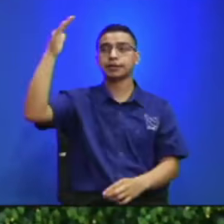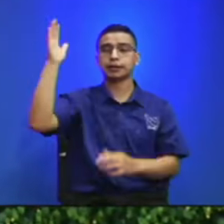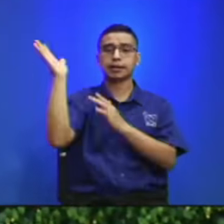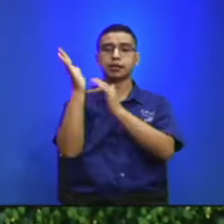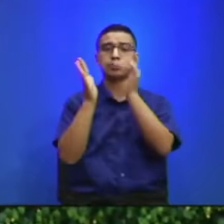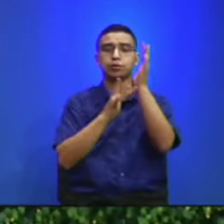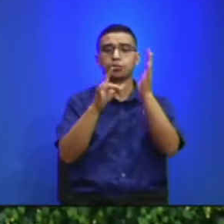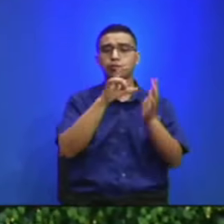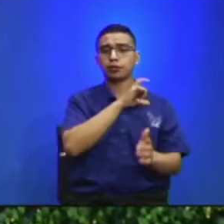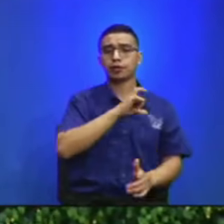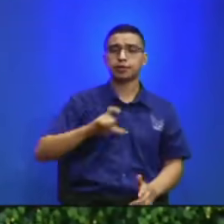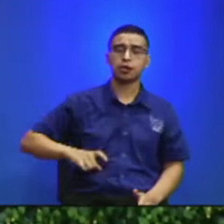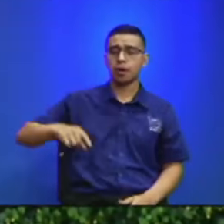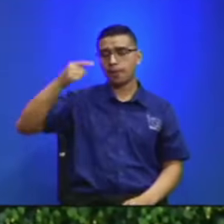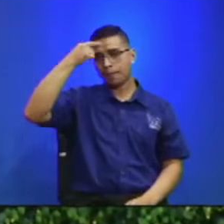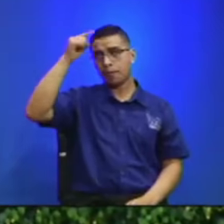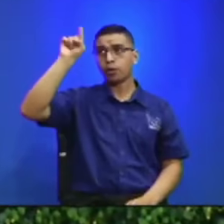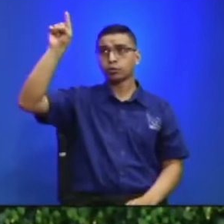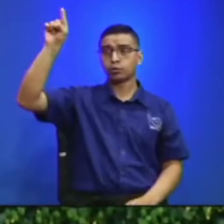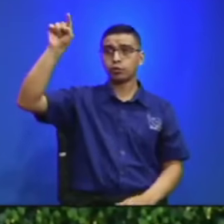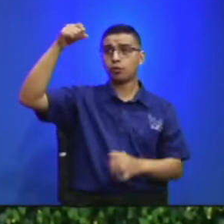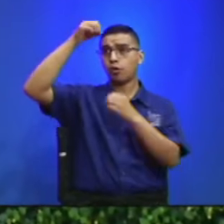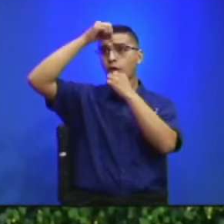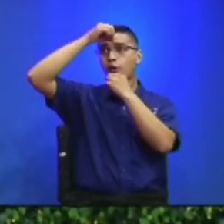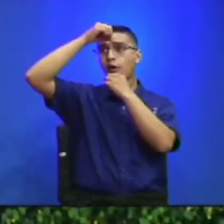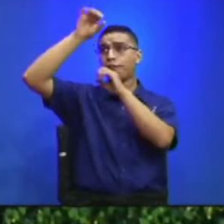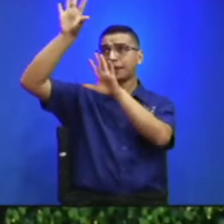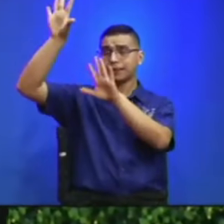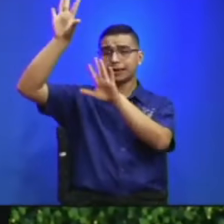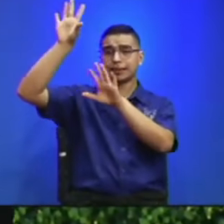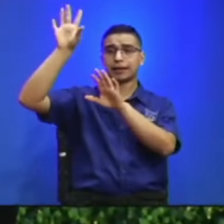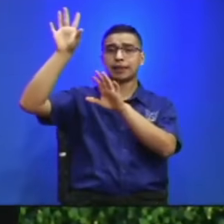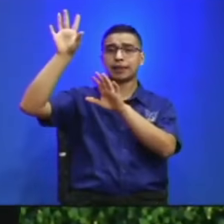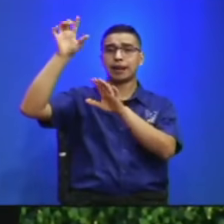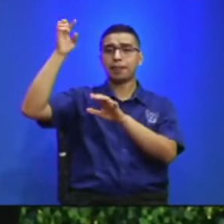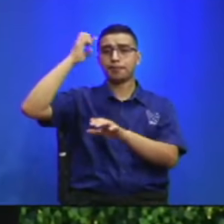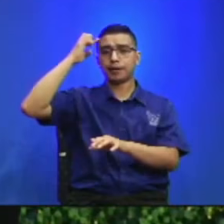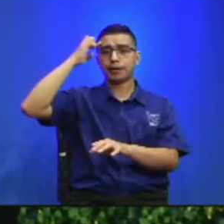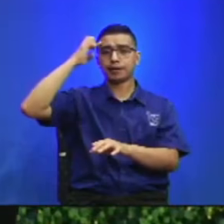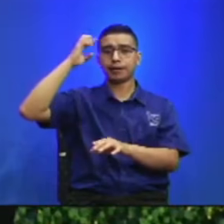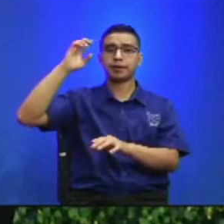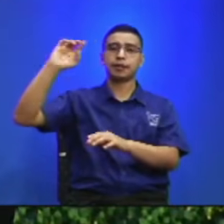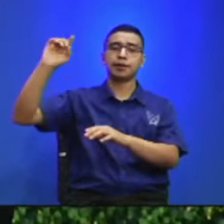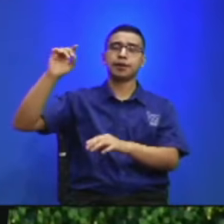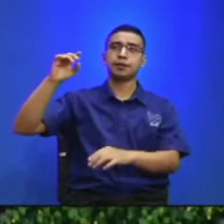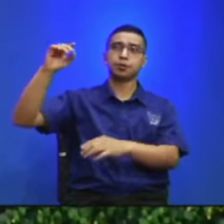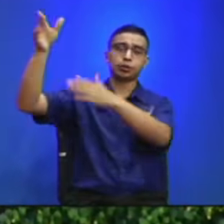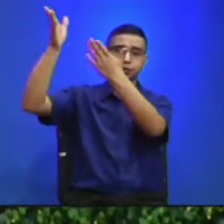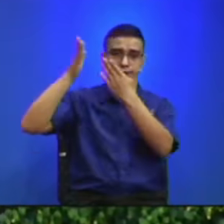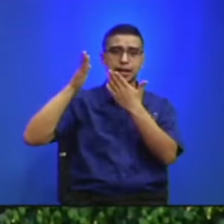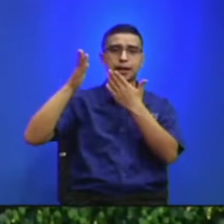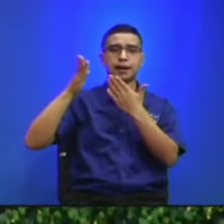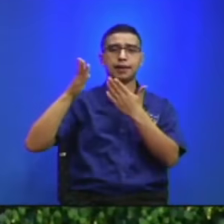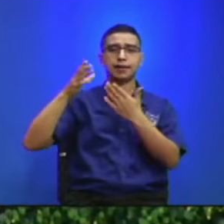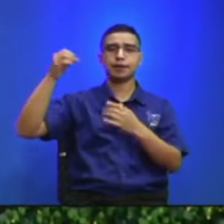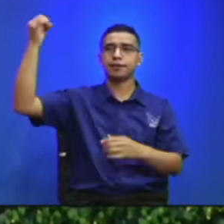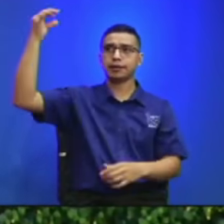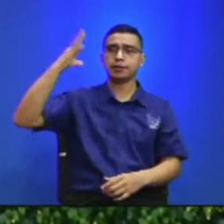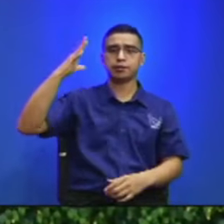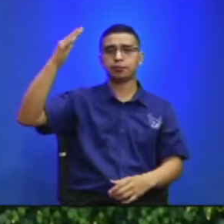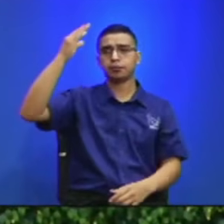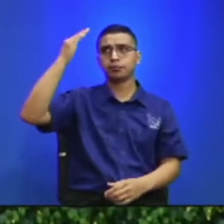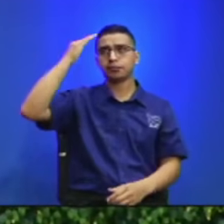obediencia al padre que nos ha traído tanta bendición espíritu santo muchas gracias